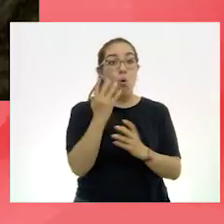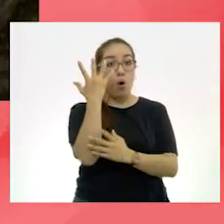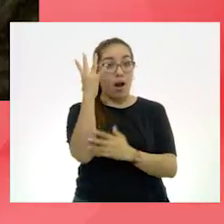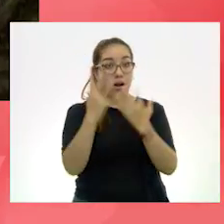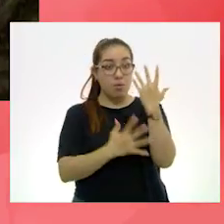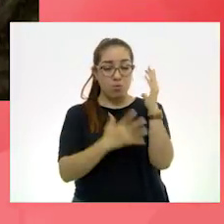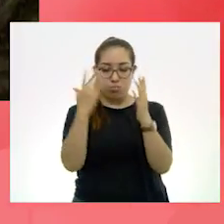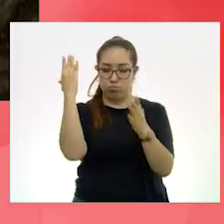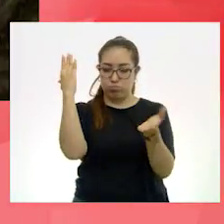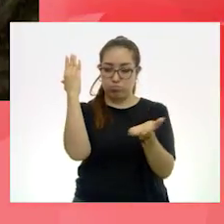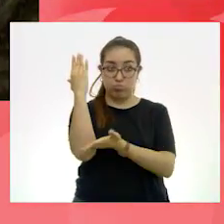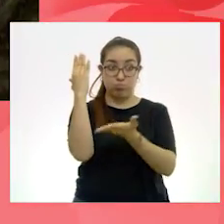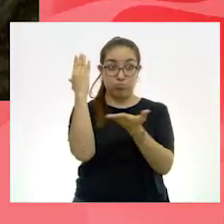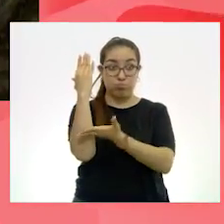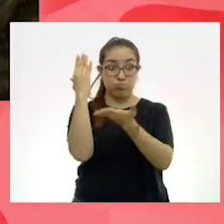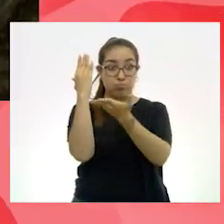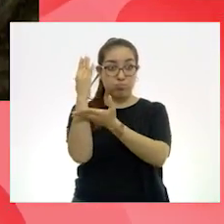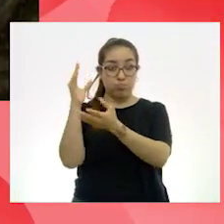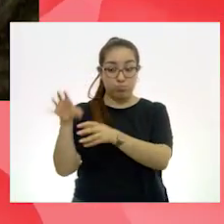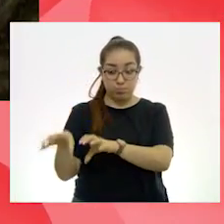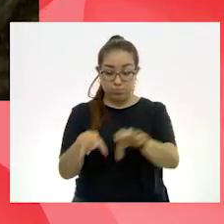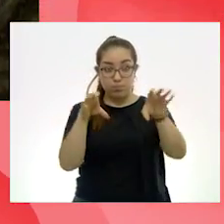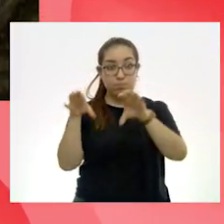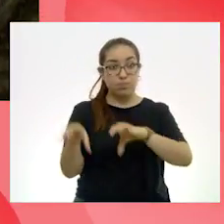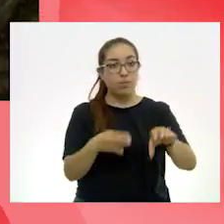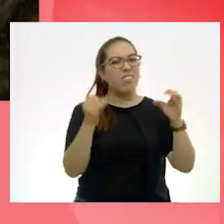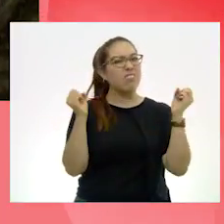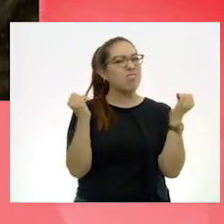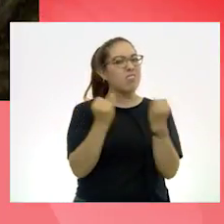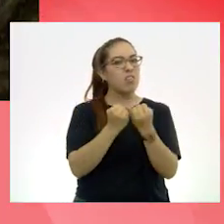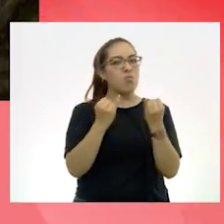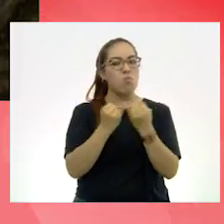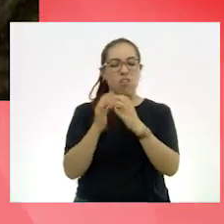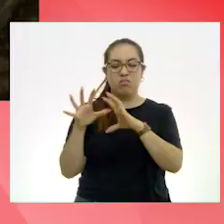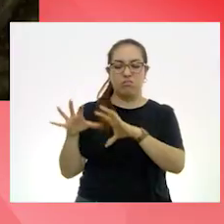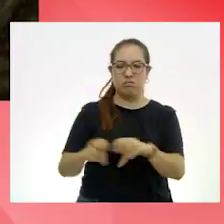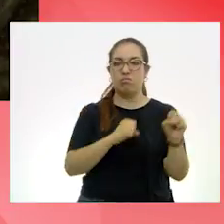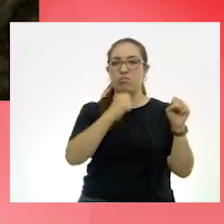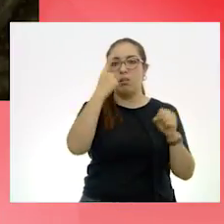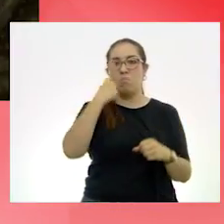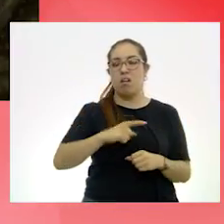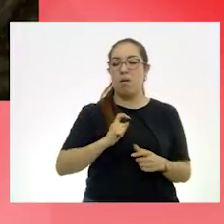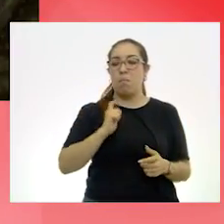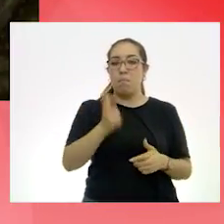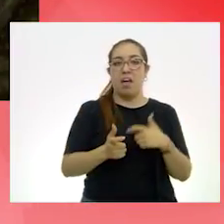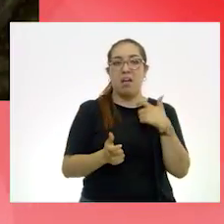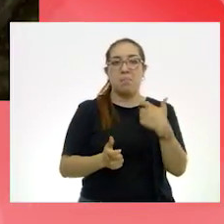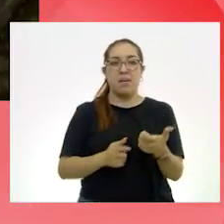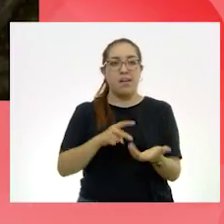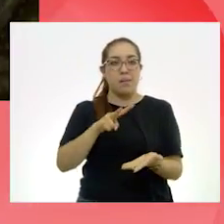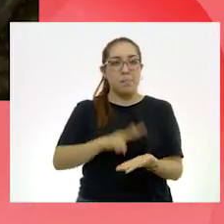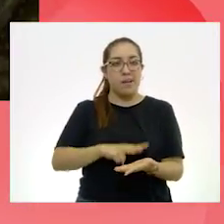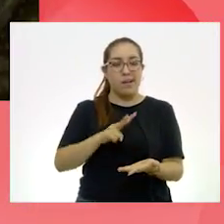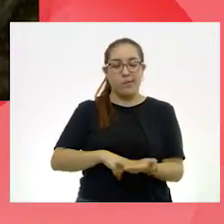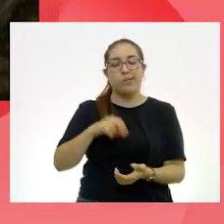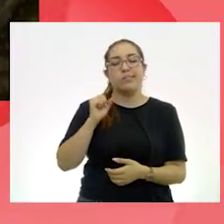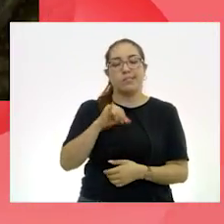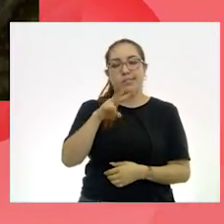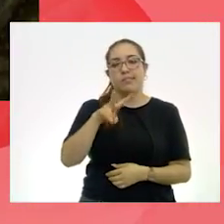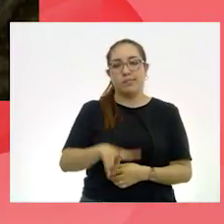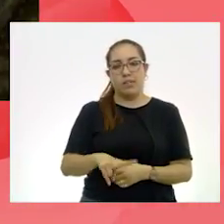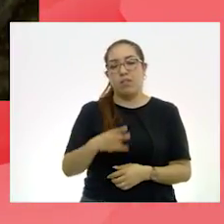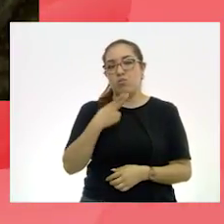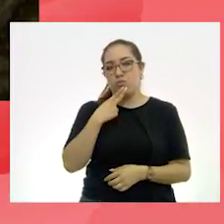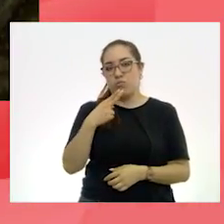fuente energética a los ingenios azucareros y se apropiaban de los montes. O sea, sí hay un proceso de apropiación